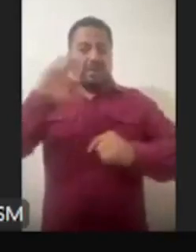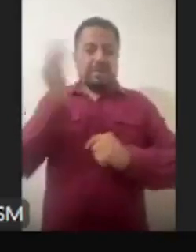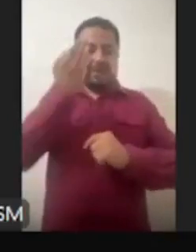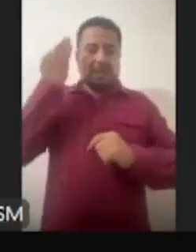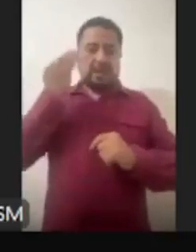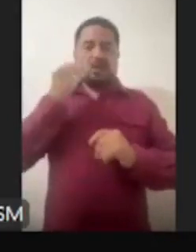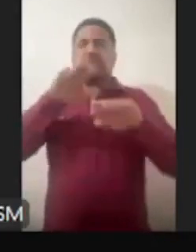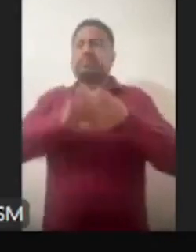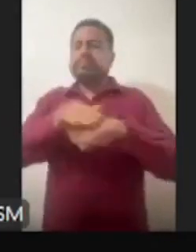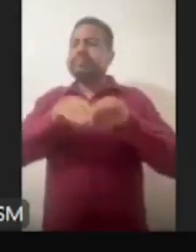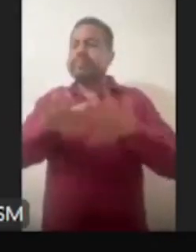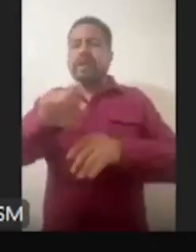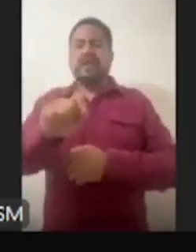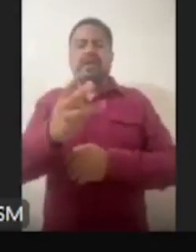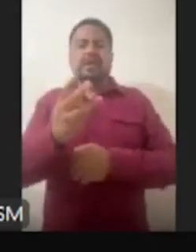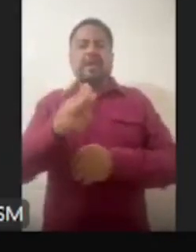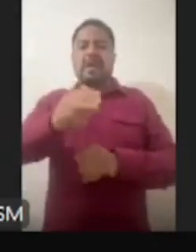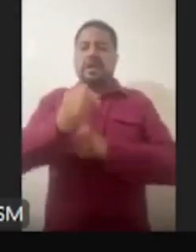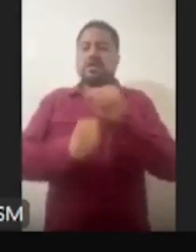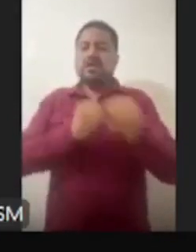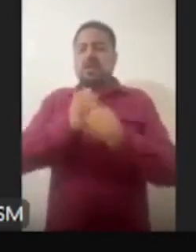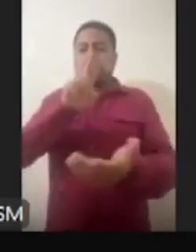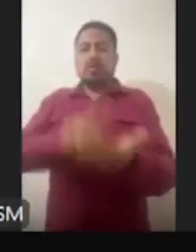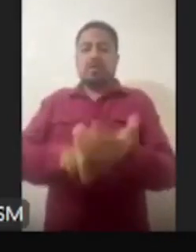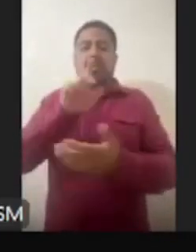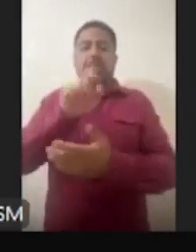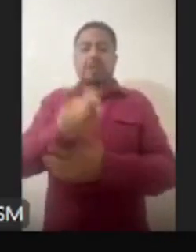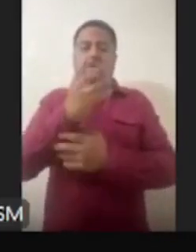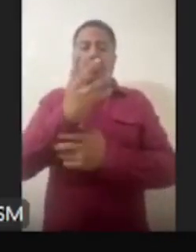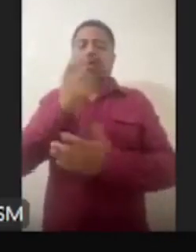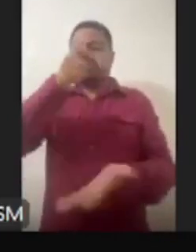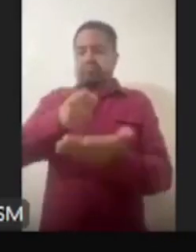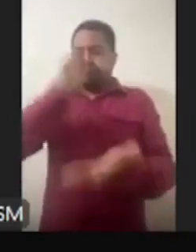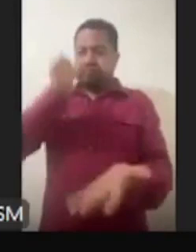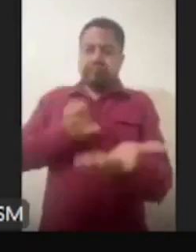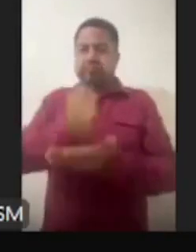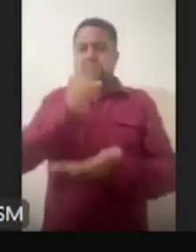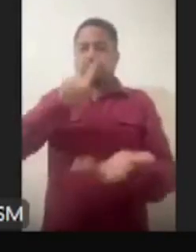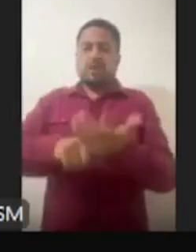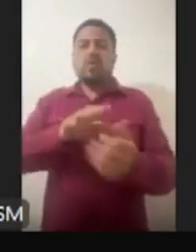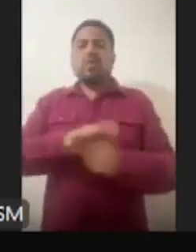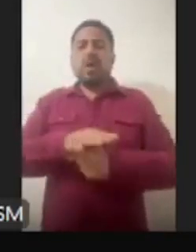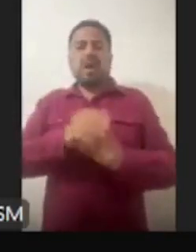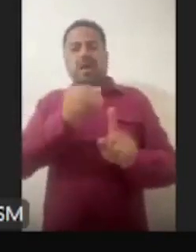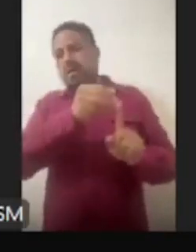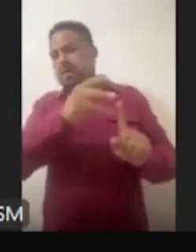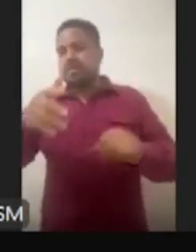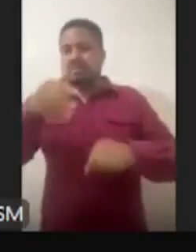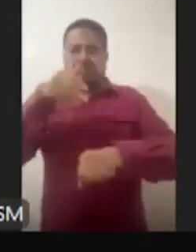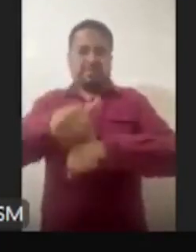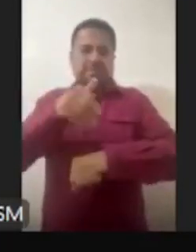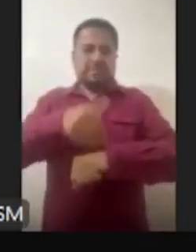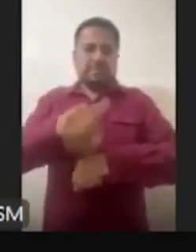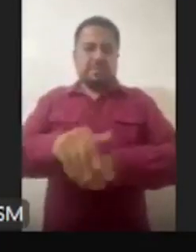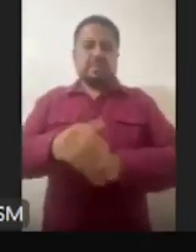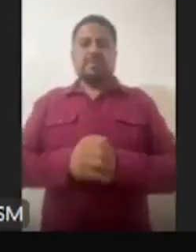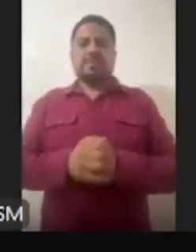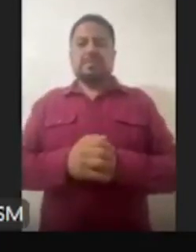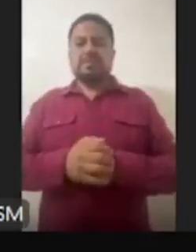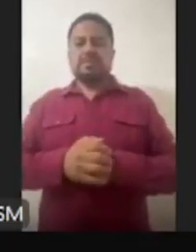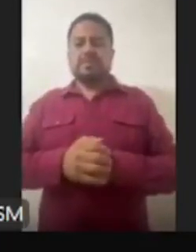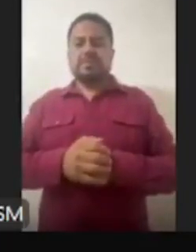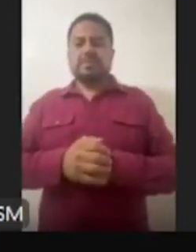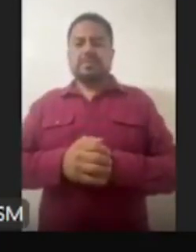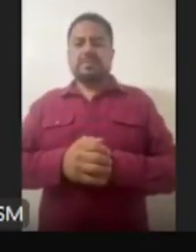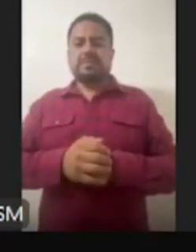23 de mayo del 2024, dictó sentencia en el juicio SCM-JDC 1374 diagonal 2024,